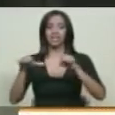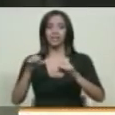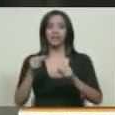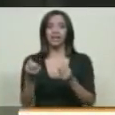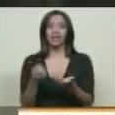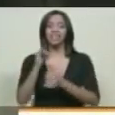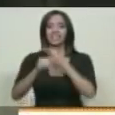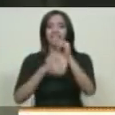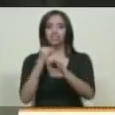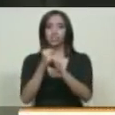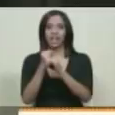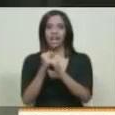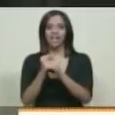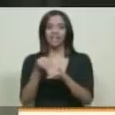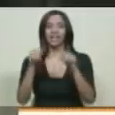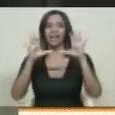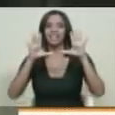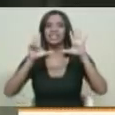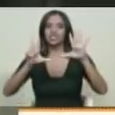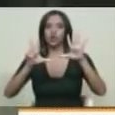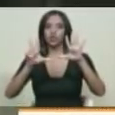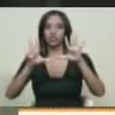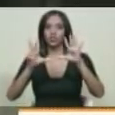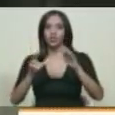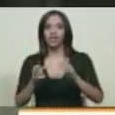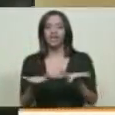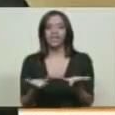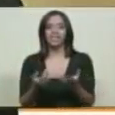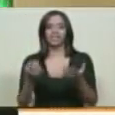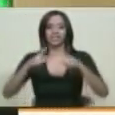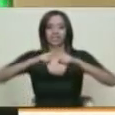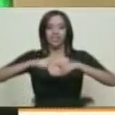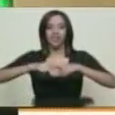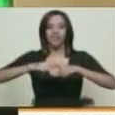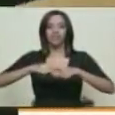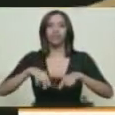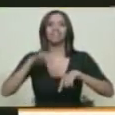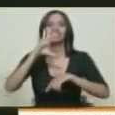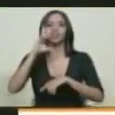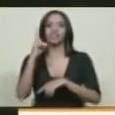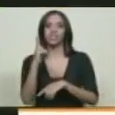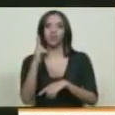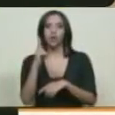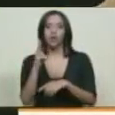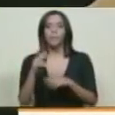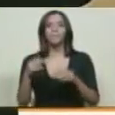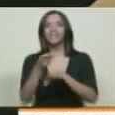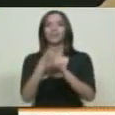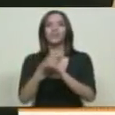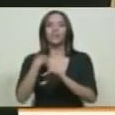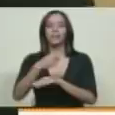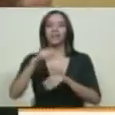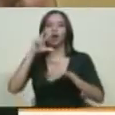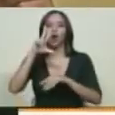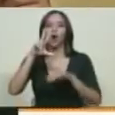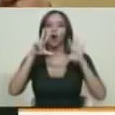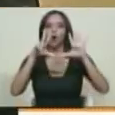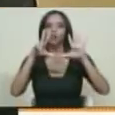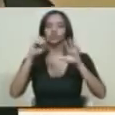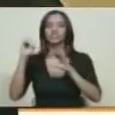embargo sobrefacturaban a 52 para que el Estado le pagase los 800 millones de dólares de diferencia en el